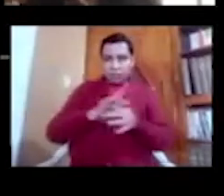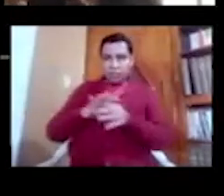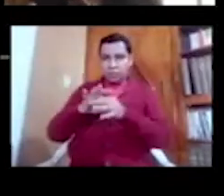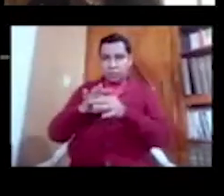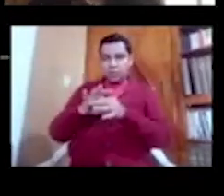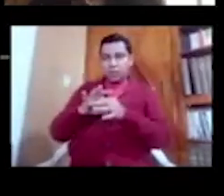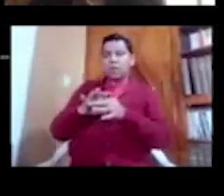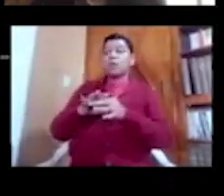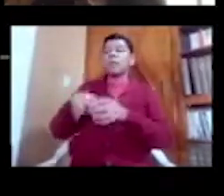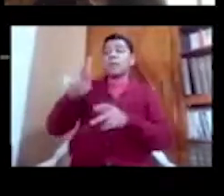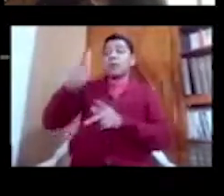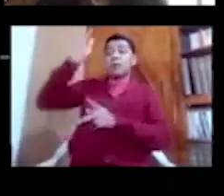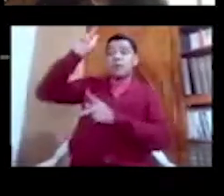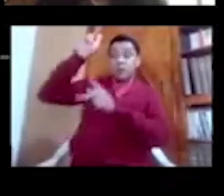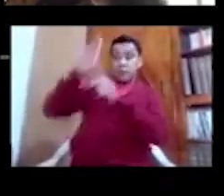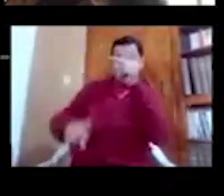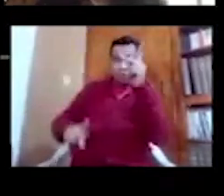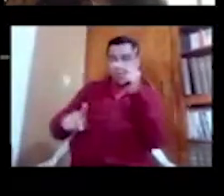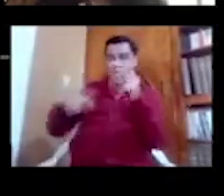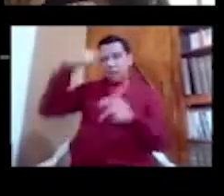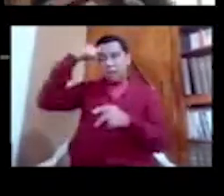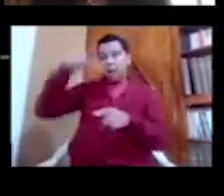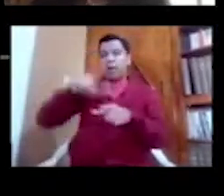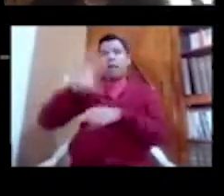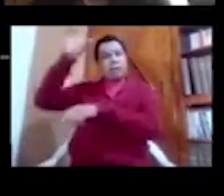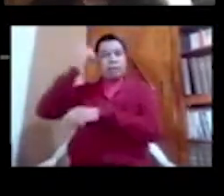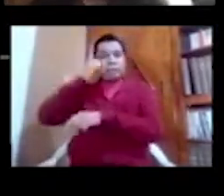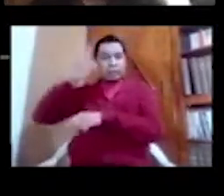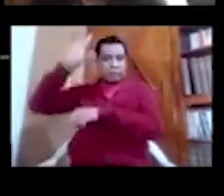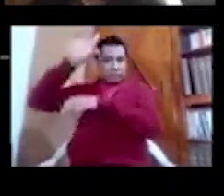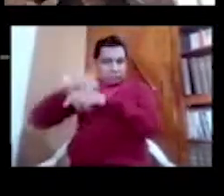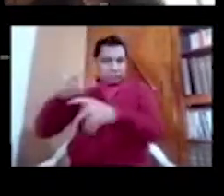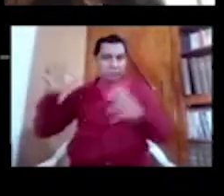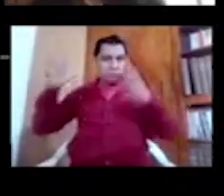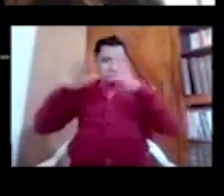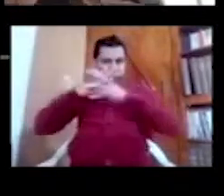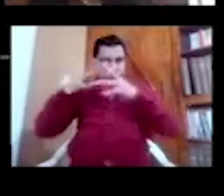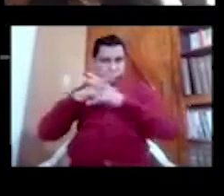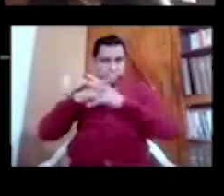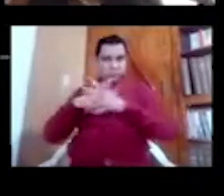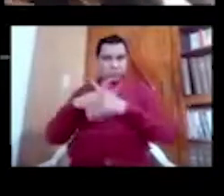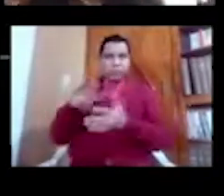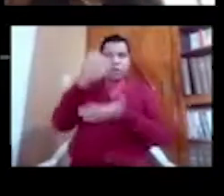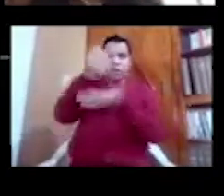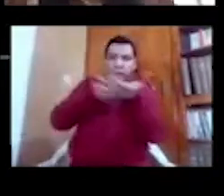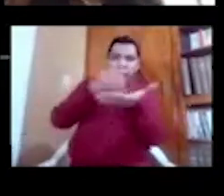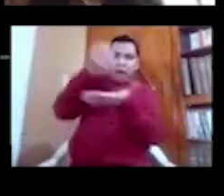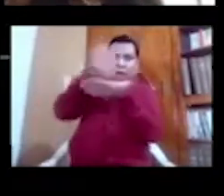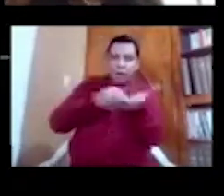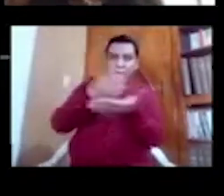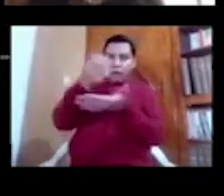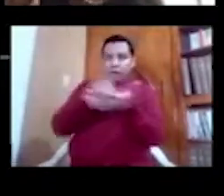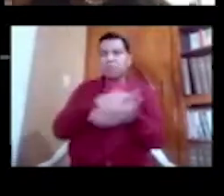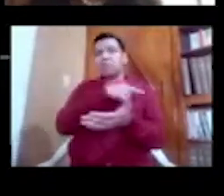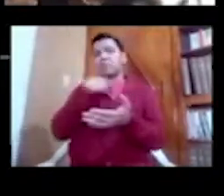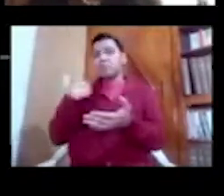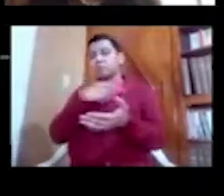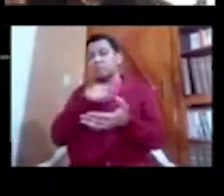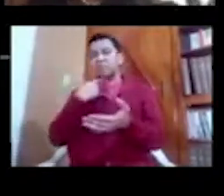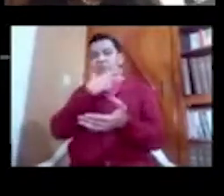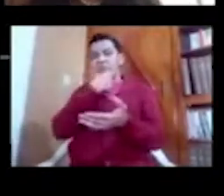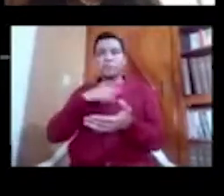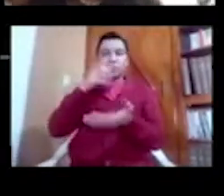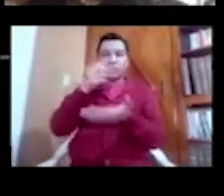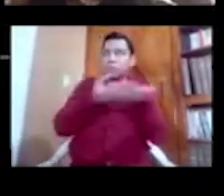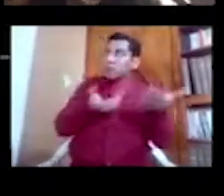de guerra, gracias a lo cual los dioses van a ser bien servidos, digámoslo entre comillas, bien servidos, y por lo tanto se va a